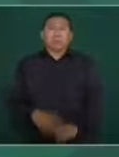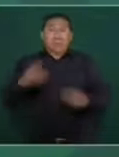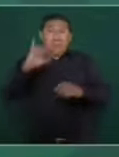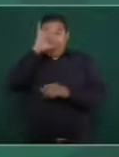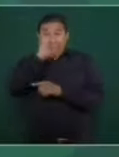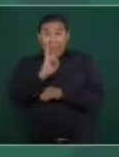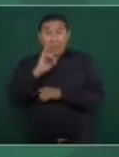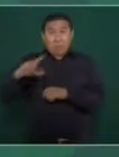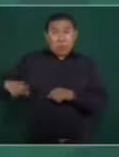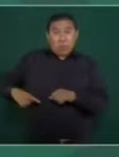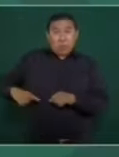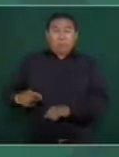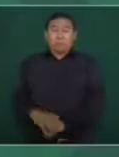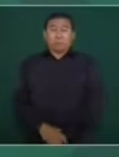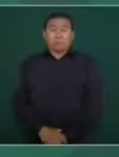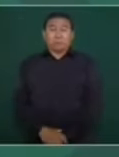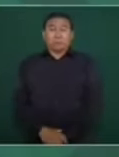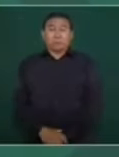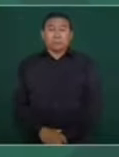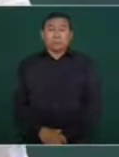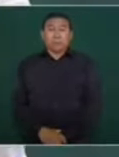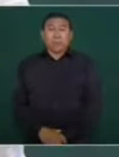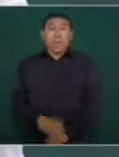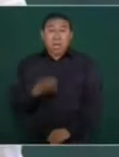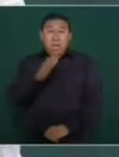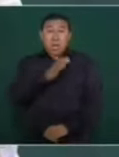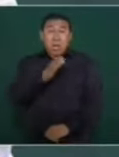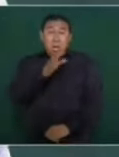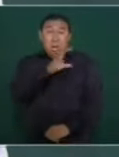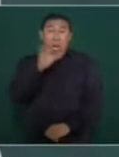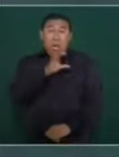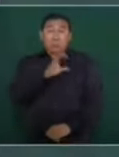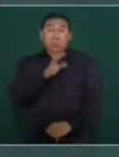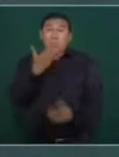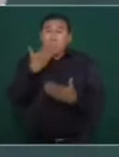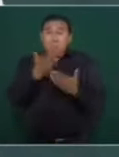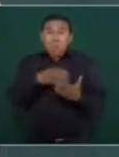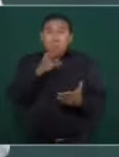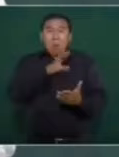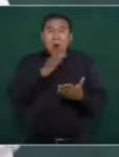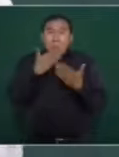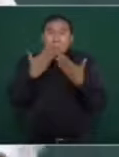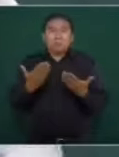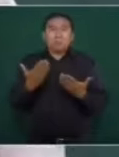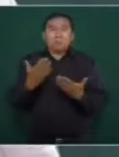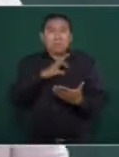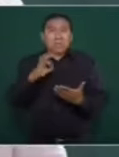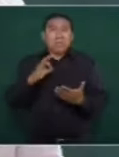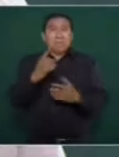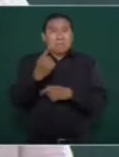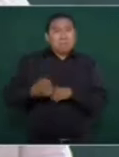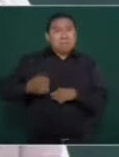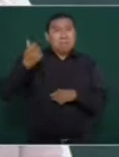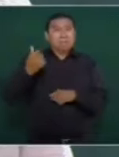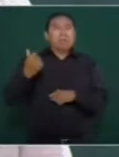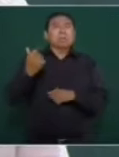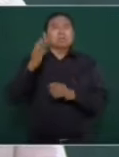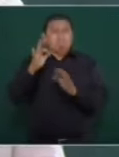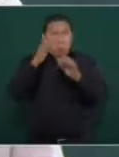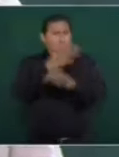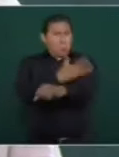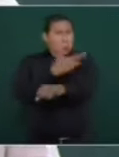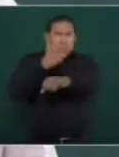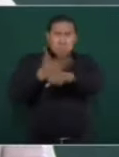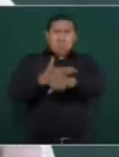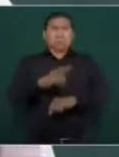jefa de gobierno, Claudia Sheinbaum, es de primera, íntegra,